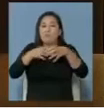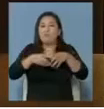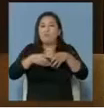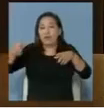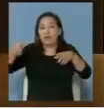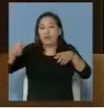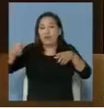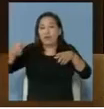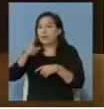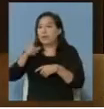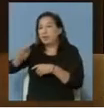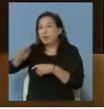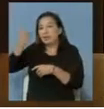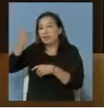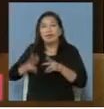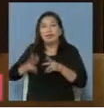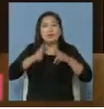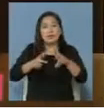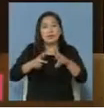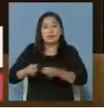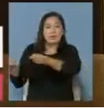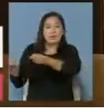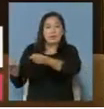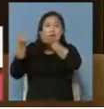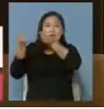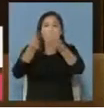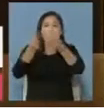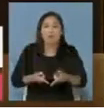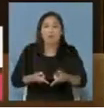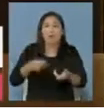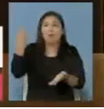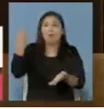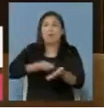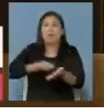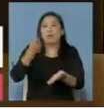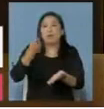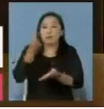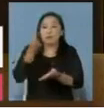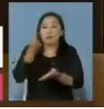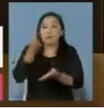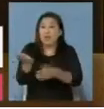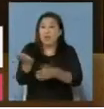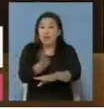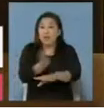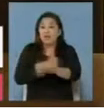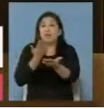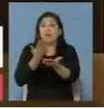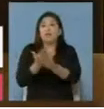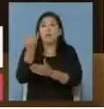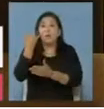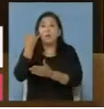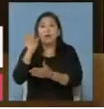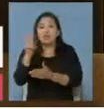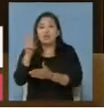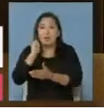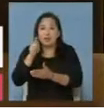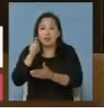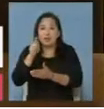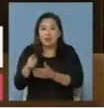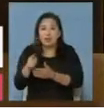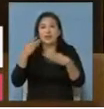el día de ayer nació un procedió a transferir y transferir los recursos que habíamos solicitado por el mes de mayo que